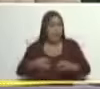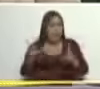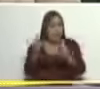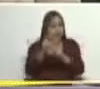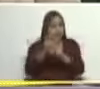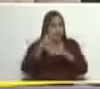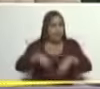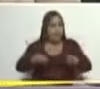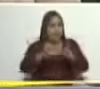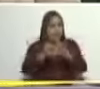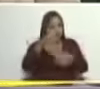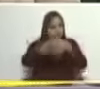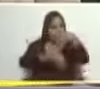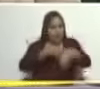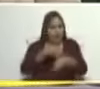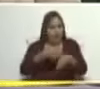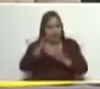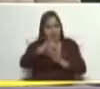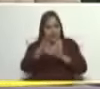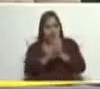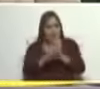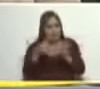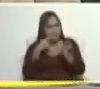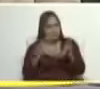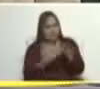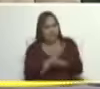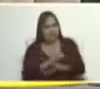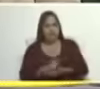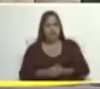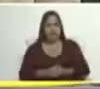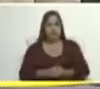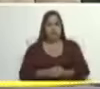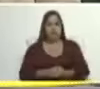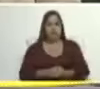la primera afirmación es la siguiente: